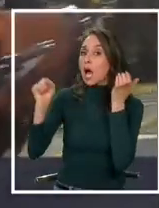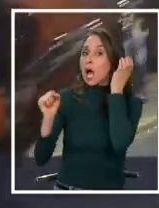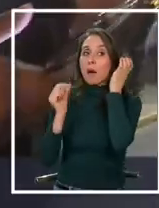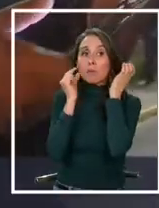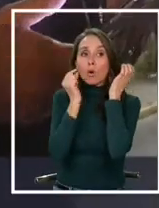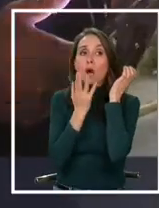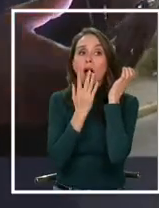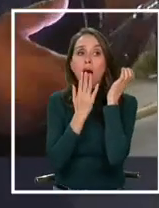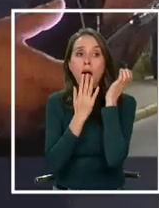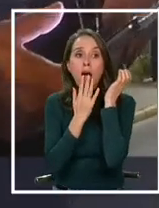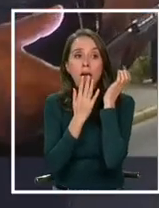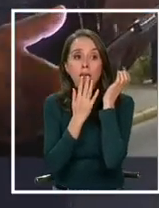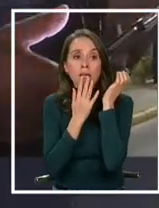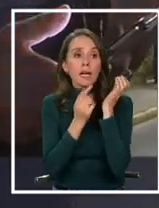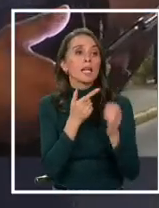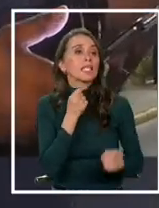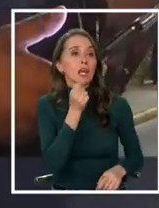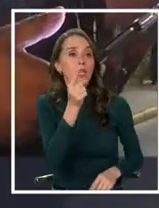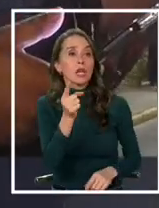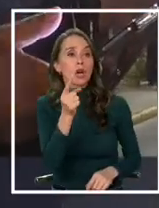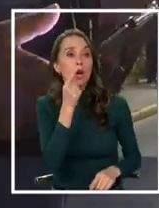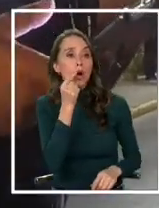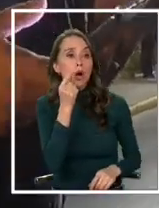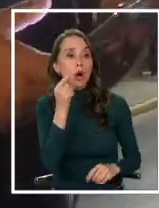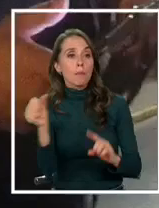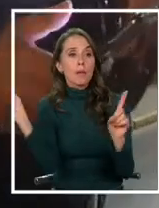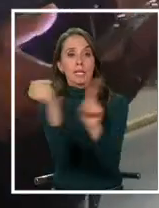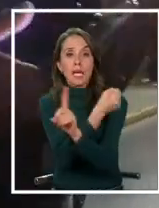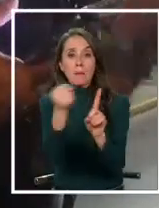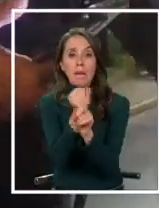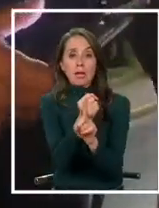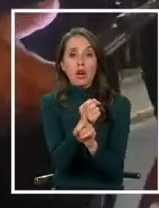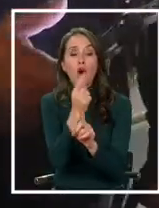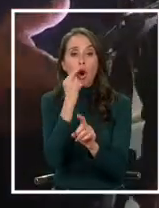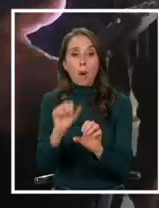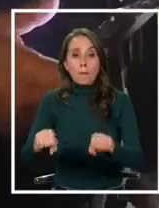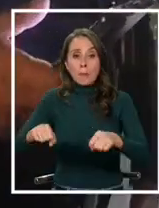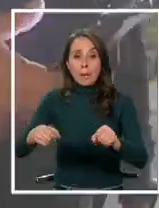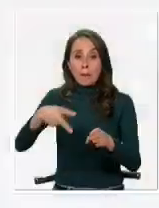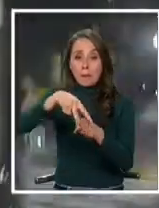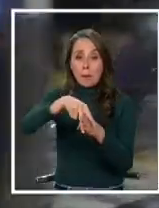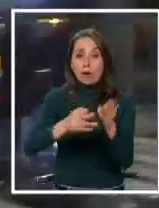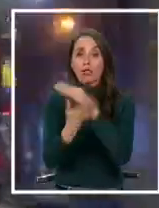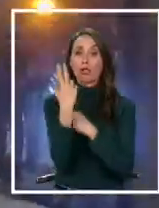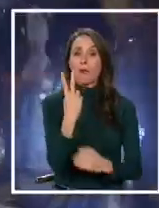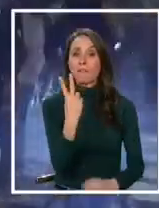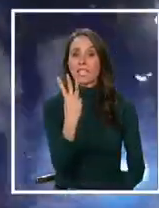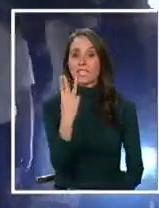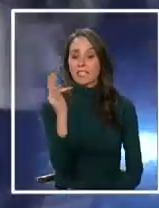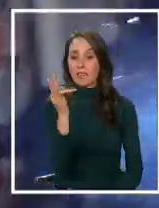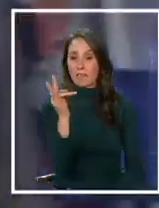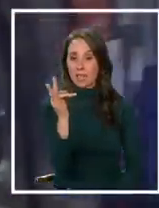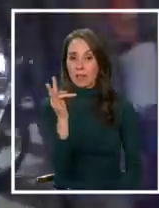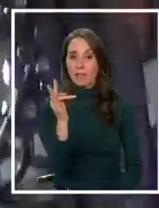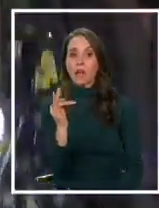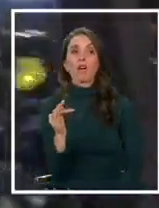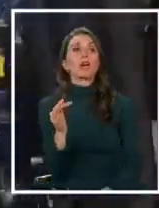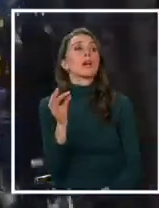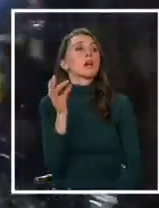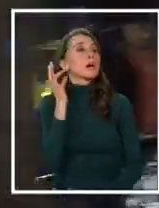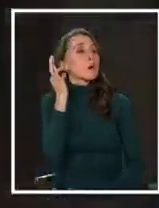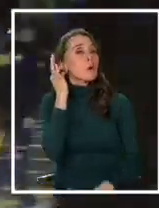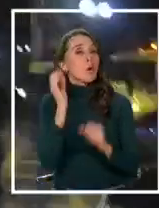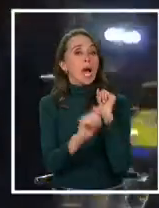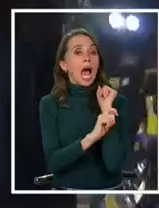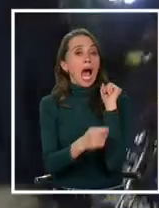porque no quier una denuncia con los tiempos que le pegar la historia de un motochorro comienza el 23 de febrero cuando robó el teléfono de